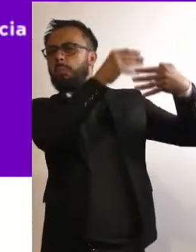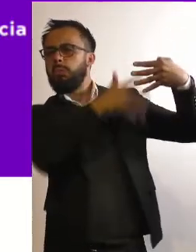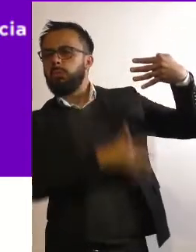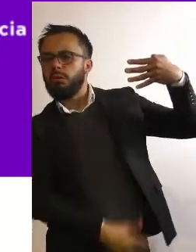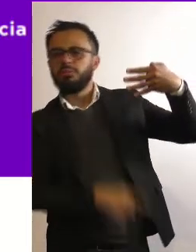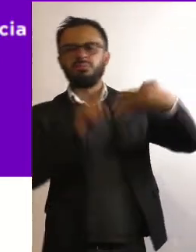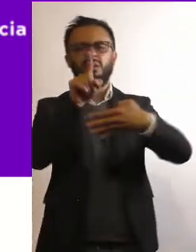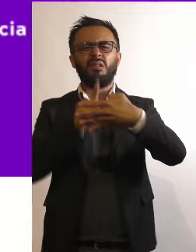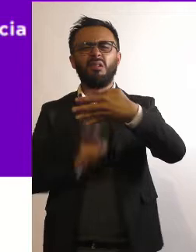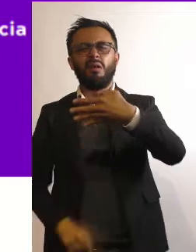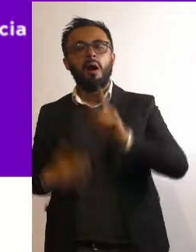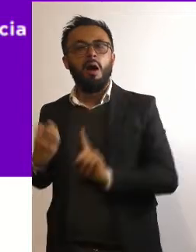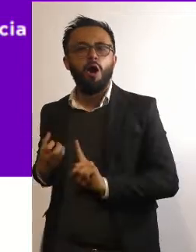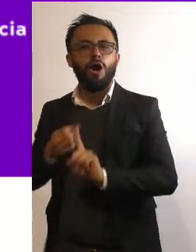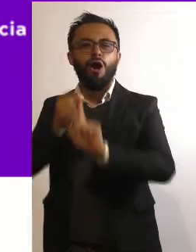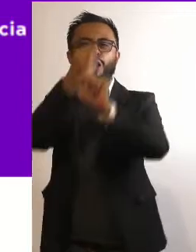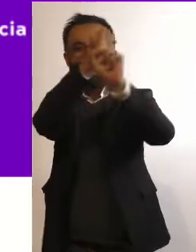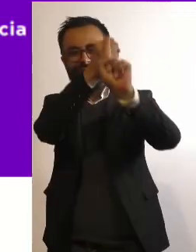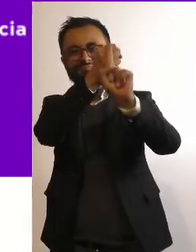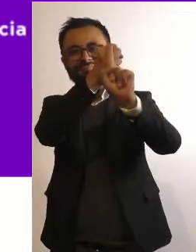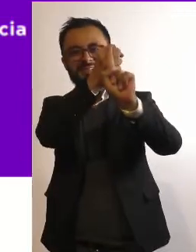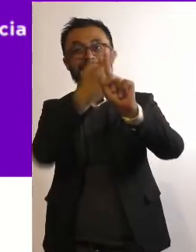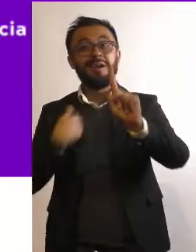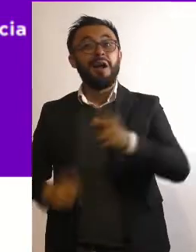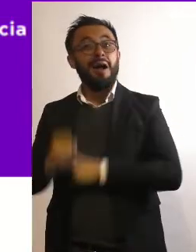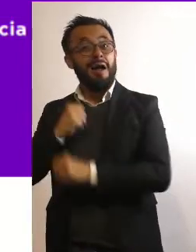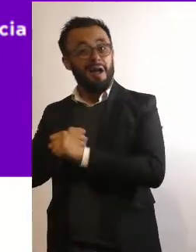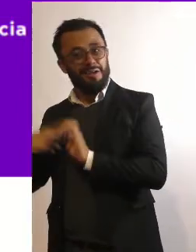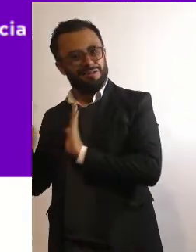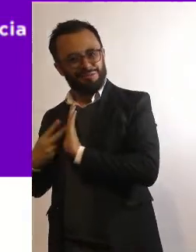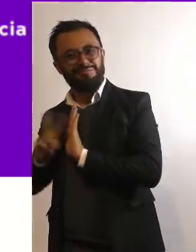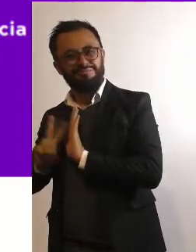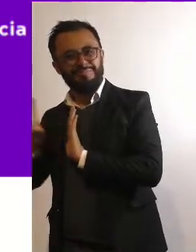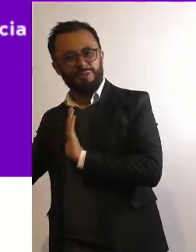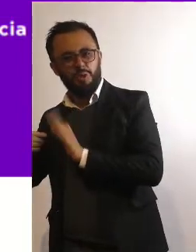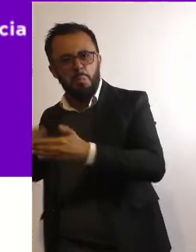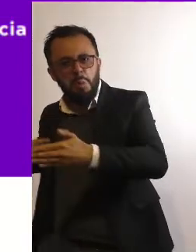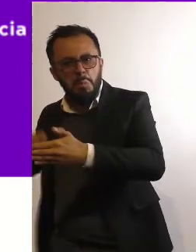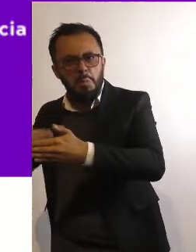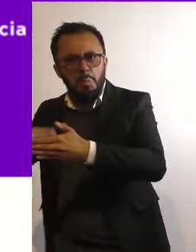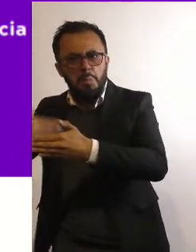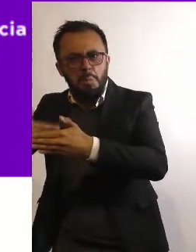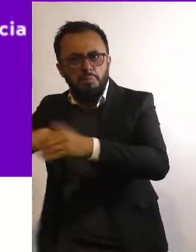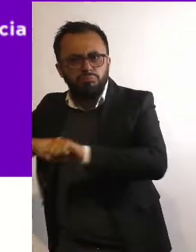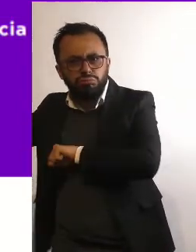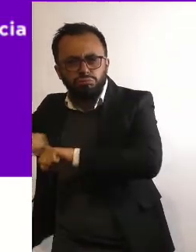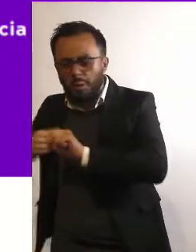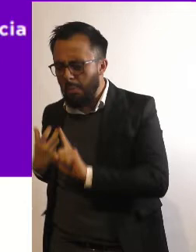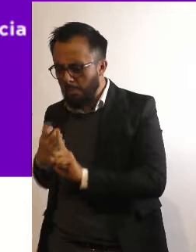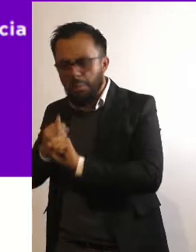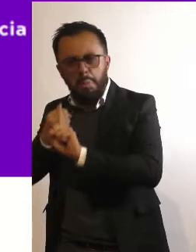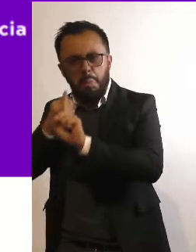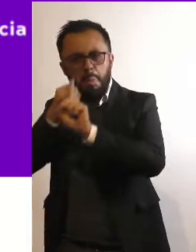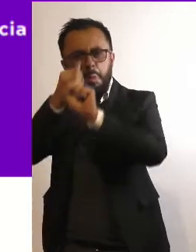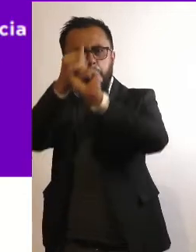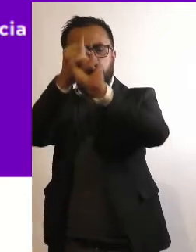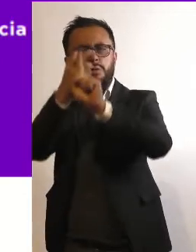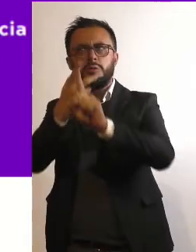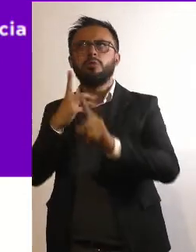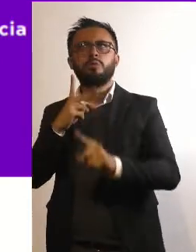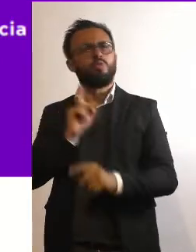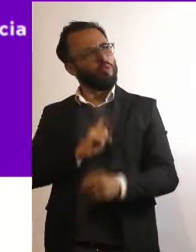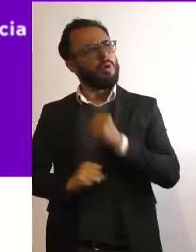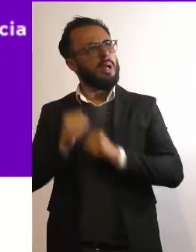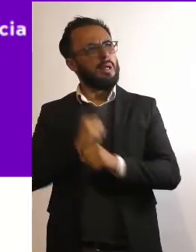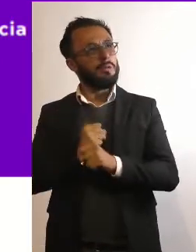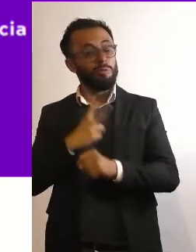alcanzado en el transcurso de este año que pasó, un año o dos años